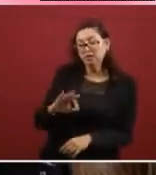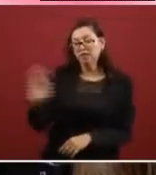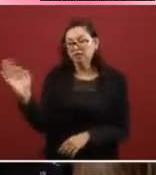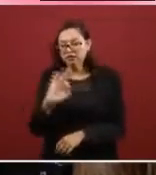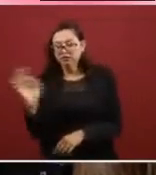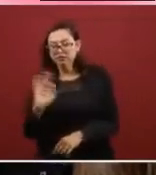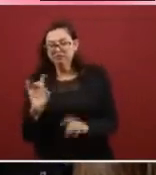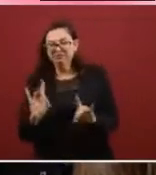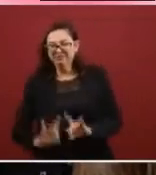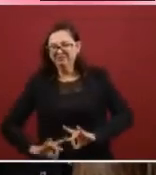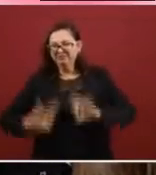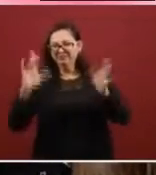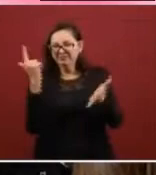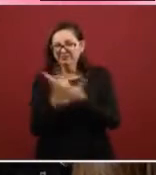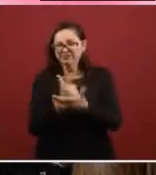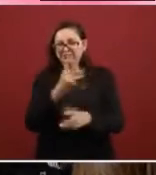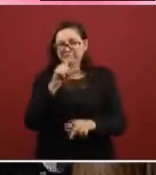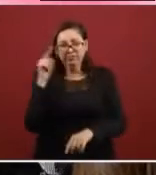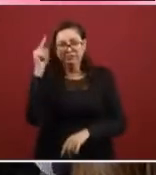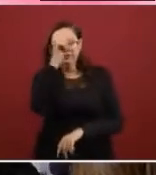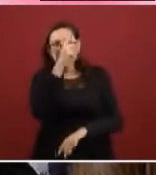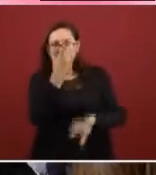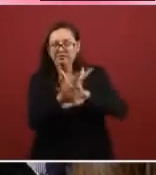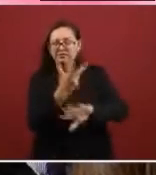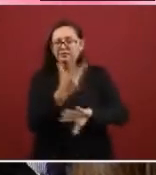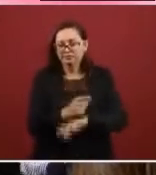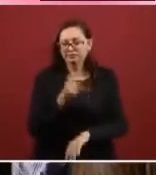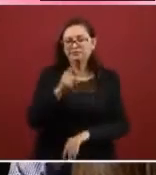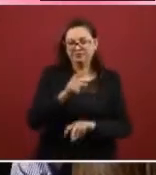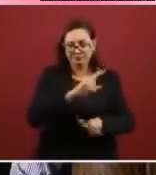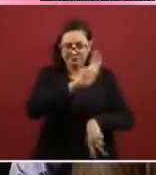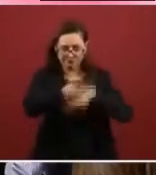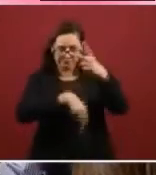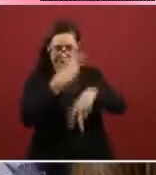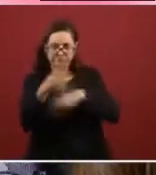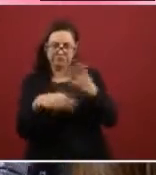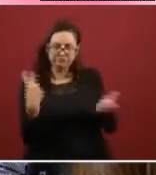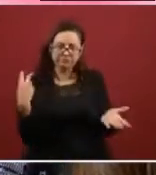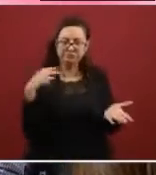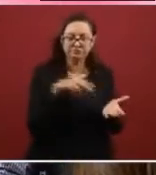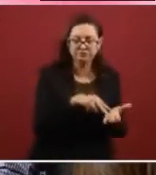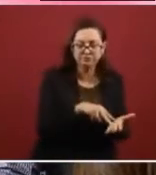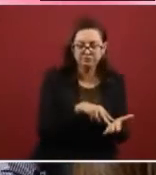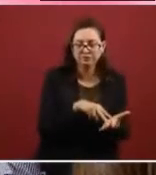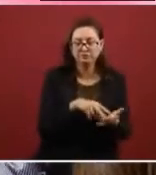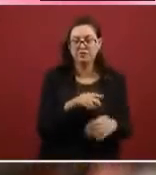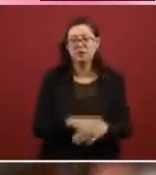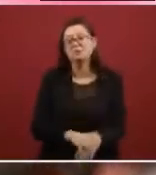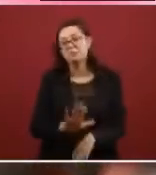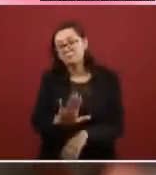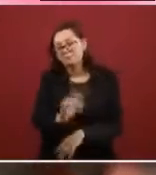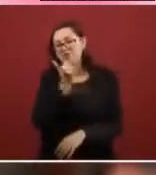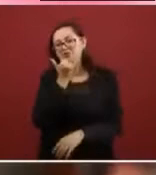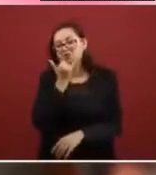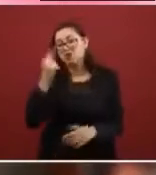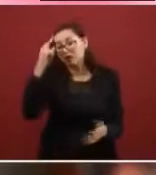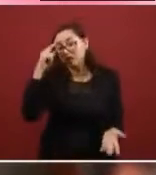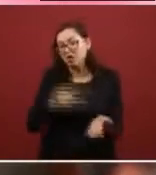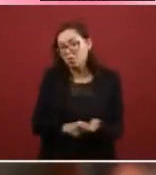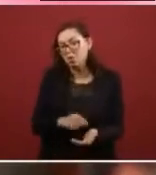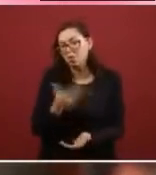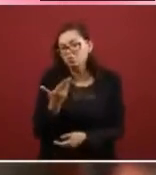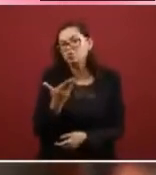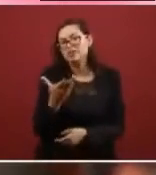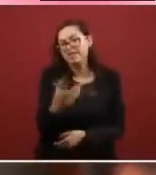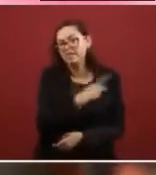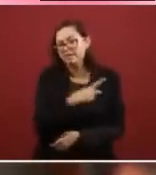los so mexicanos. You're saying that you're going to go defend the Mexican people. Su presencia era necesaria desde ayer, se lo digo con mucho respeto. Your presence was hace required unas